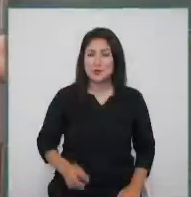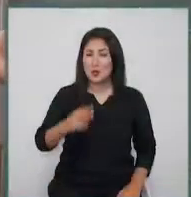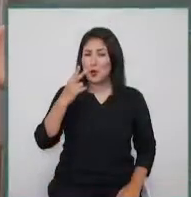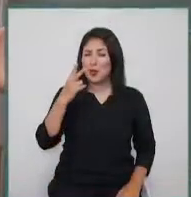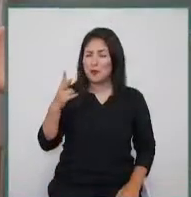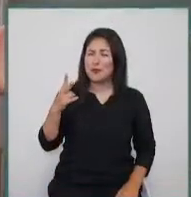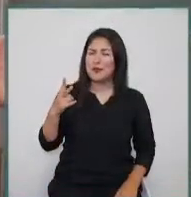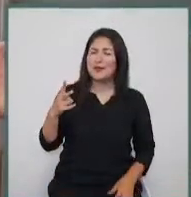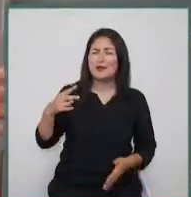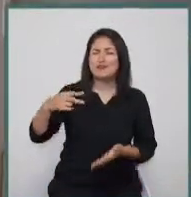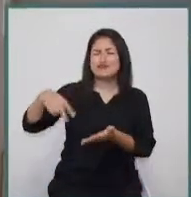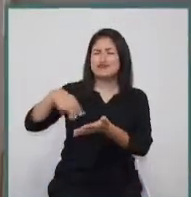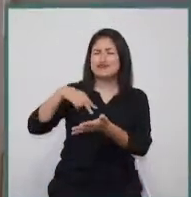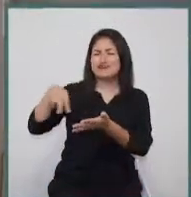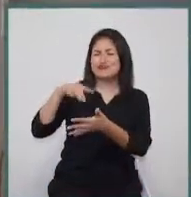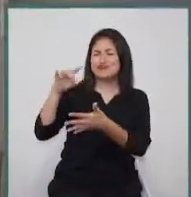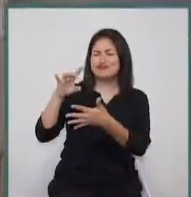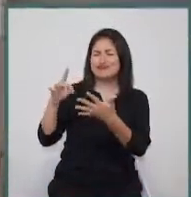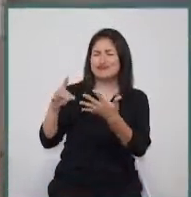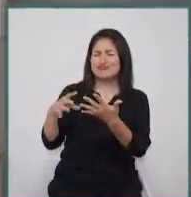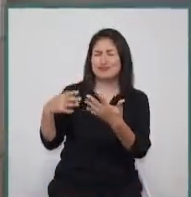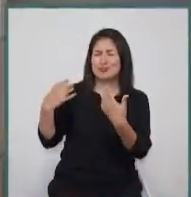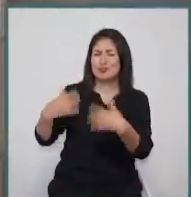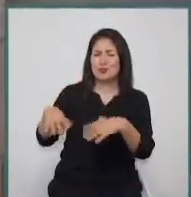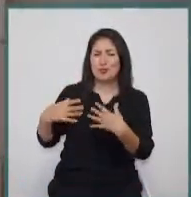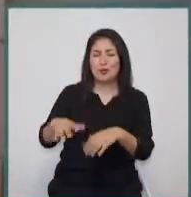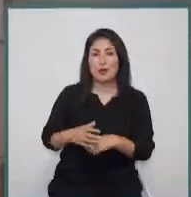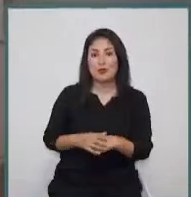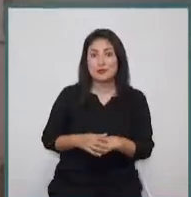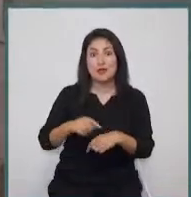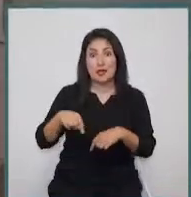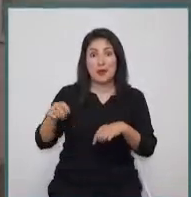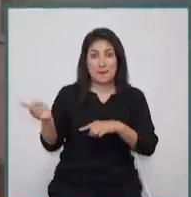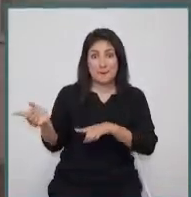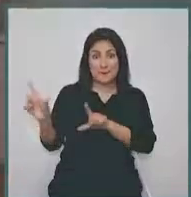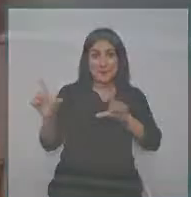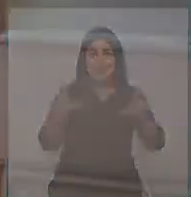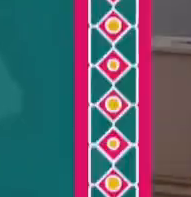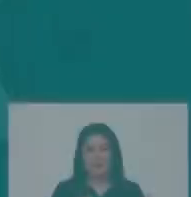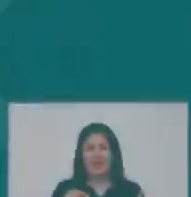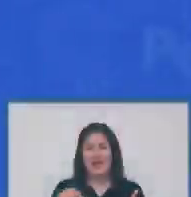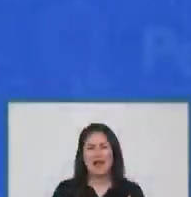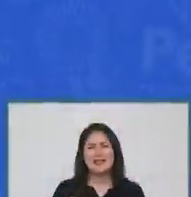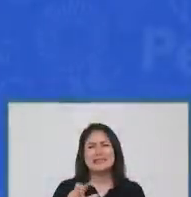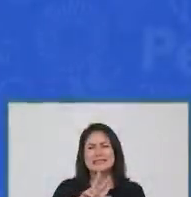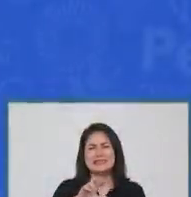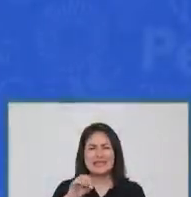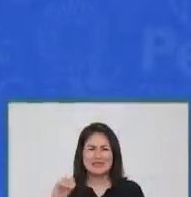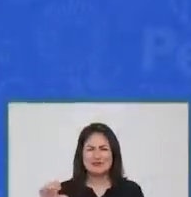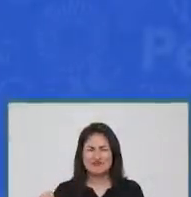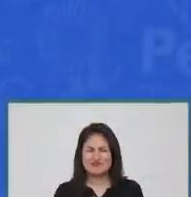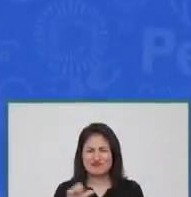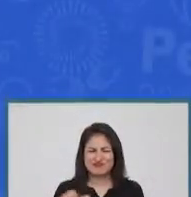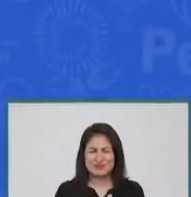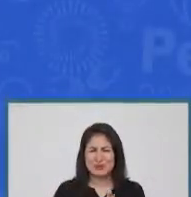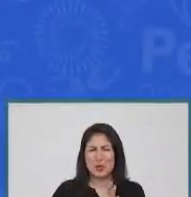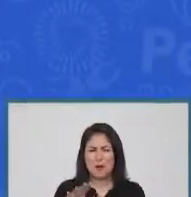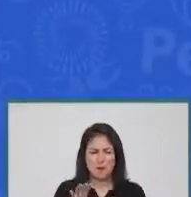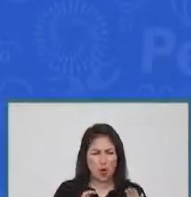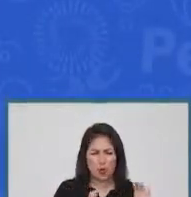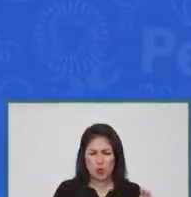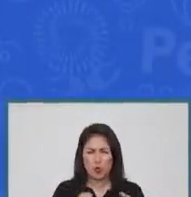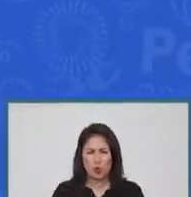Qué bonito haber sido testigo de las diferentes danzas que tiene nuestro país. Al volver, más de 300 artistas